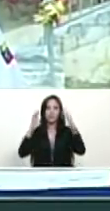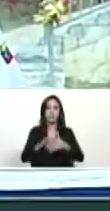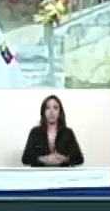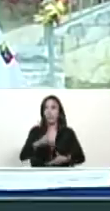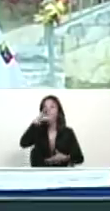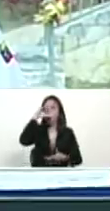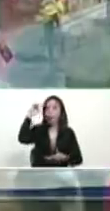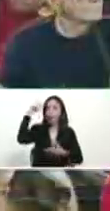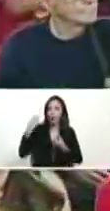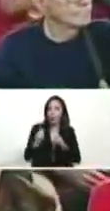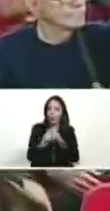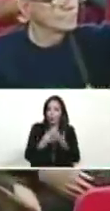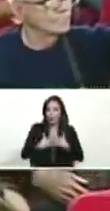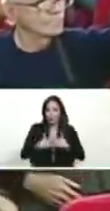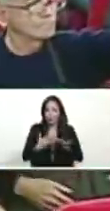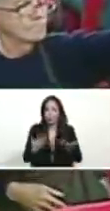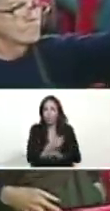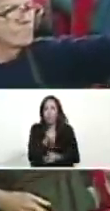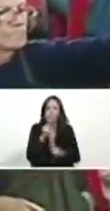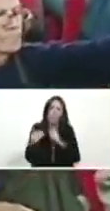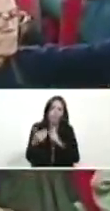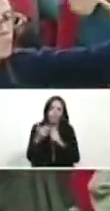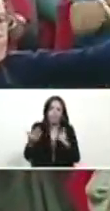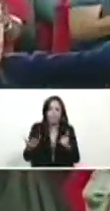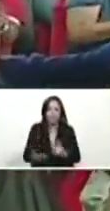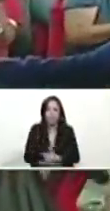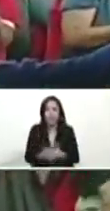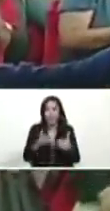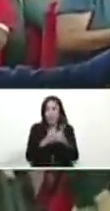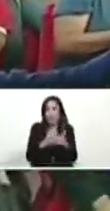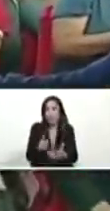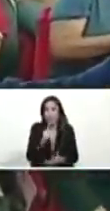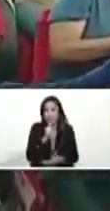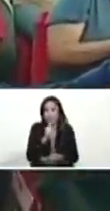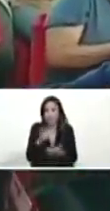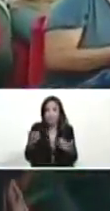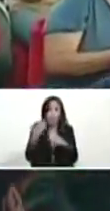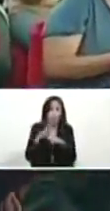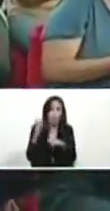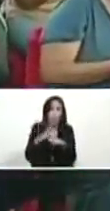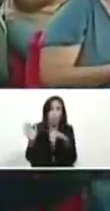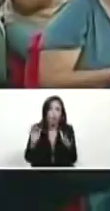Dios con nosotros, ¿quién en contra? Nadie.